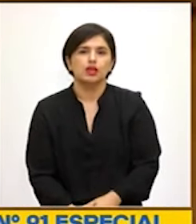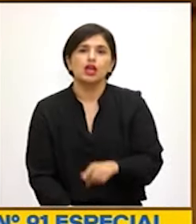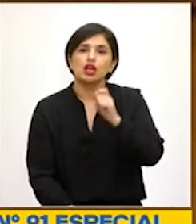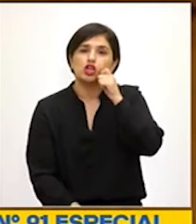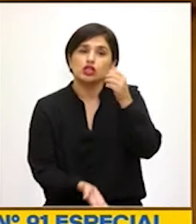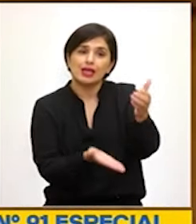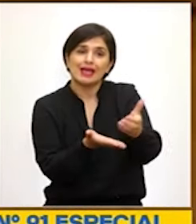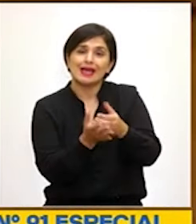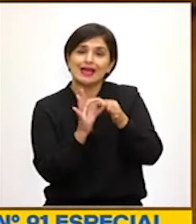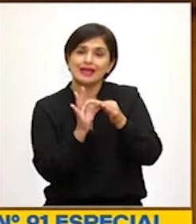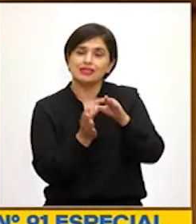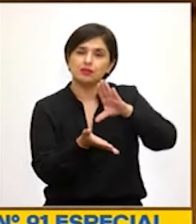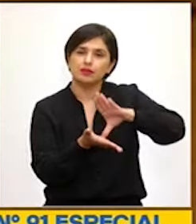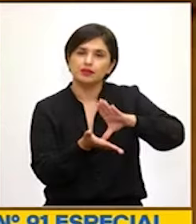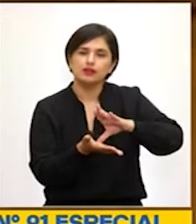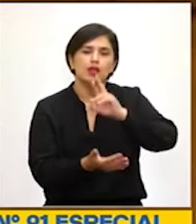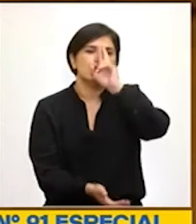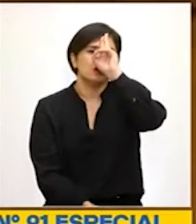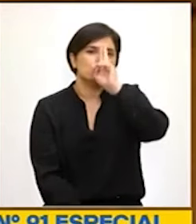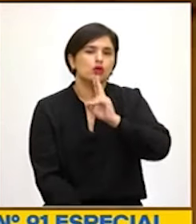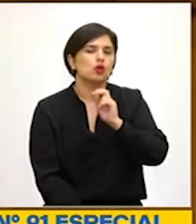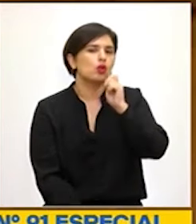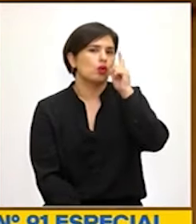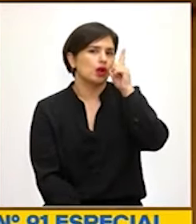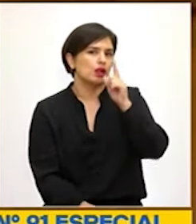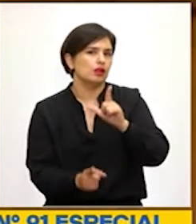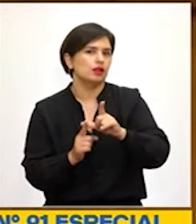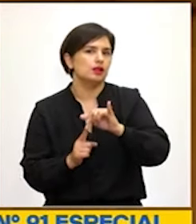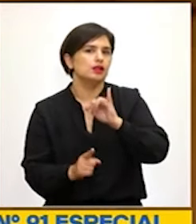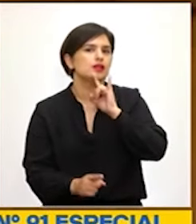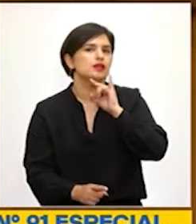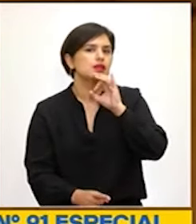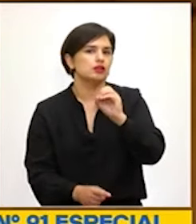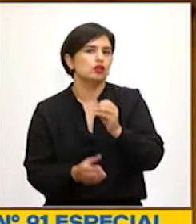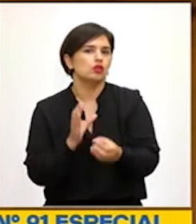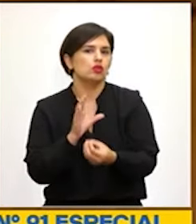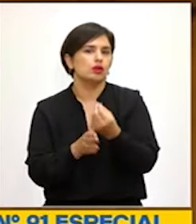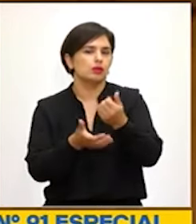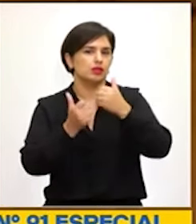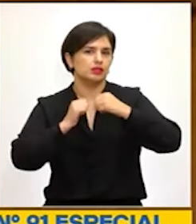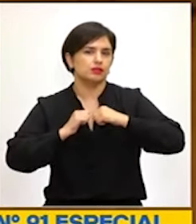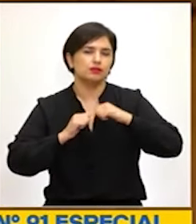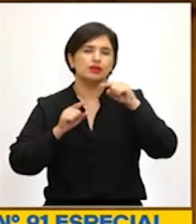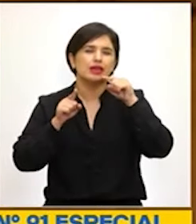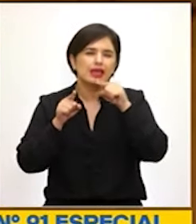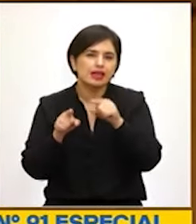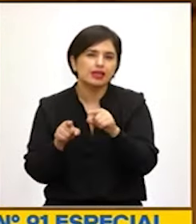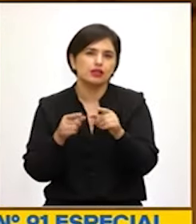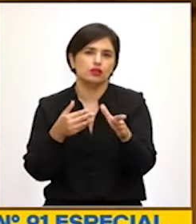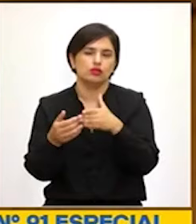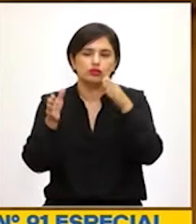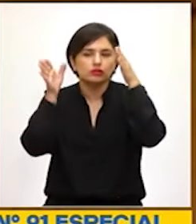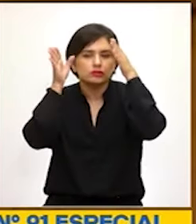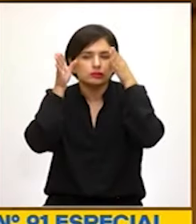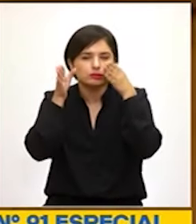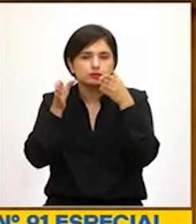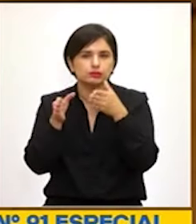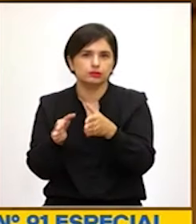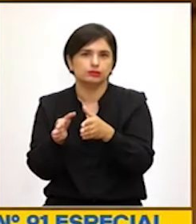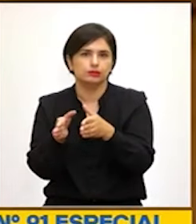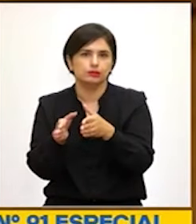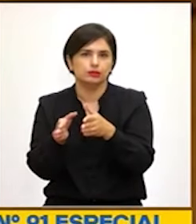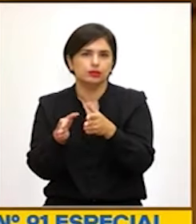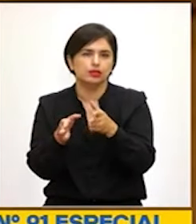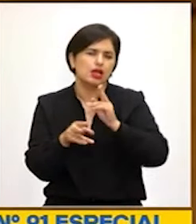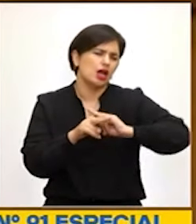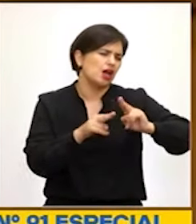para nuestro país qué rol por lo tanto va a cumplir el litio en este nuevo desafío yo creo que ahí donde nosotros tenemos que la lo poner la midada hagan